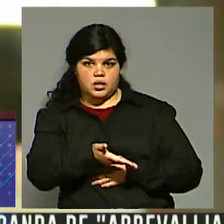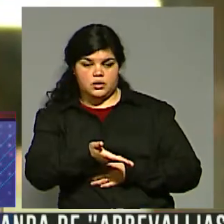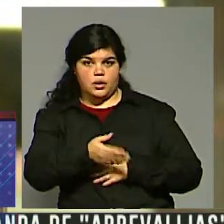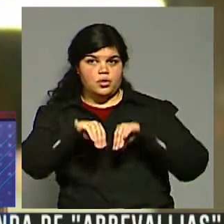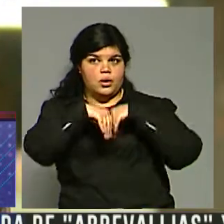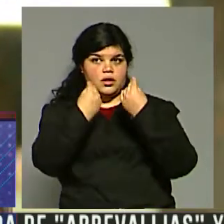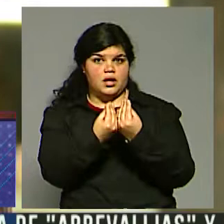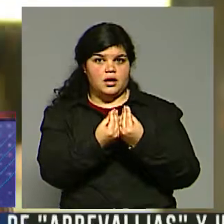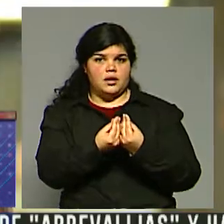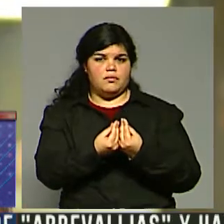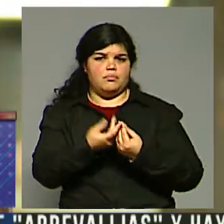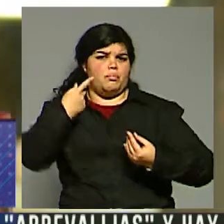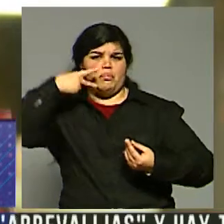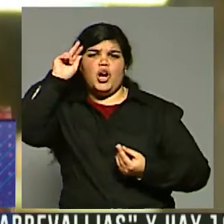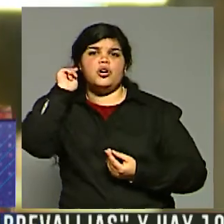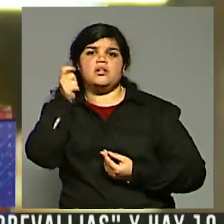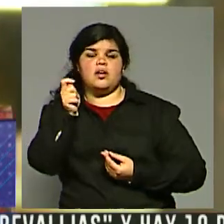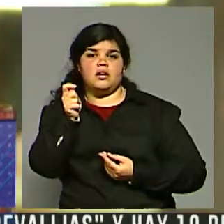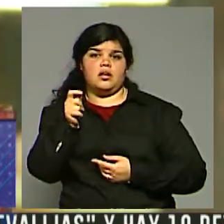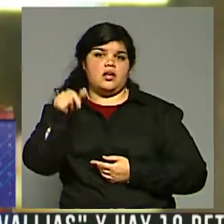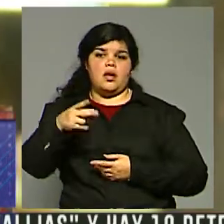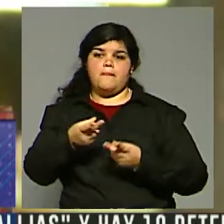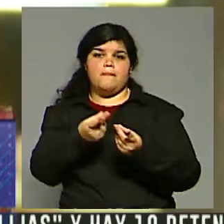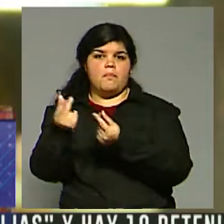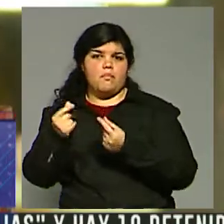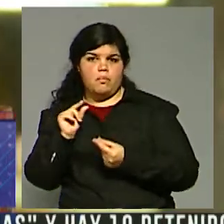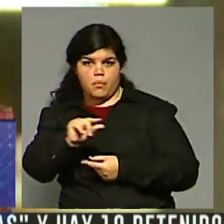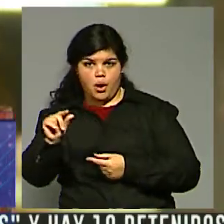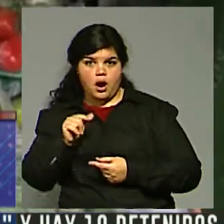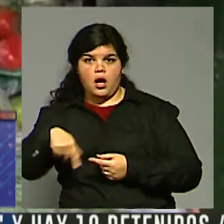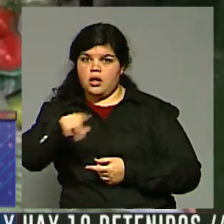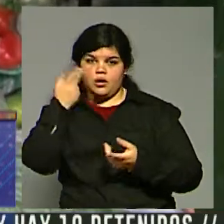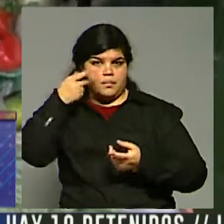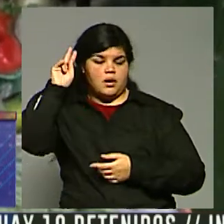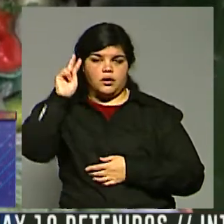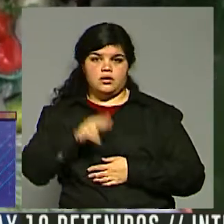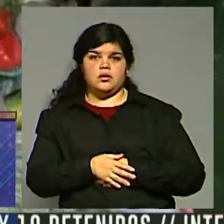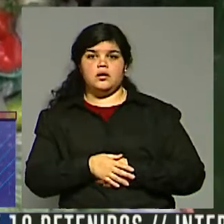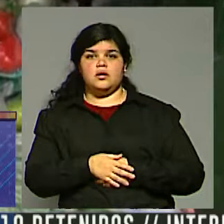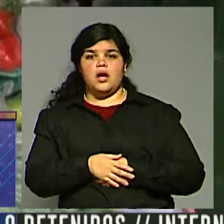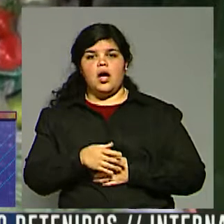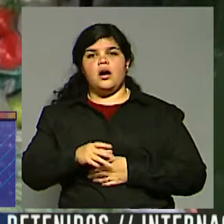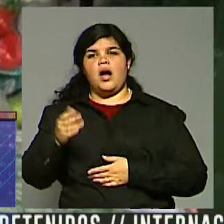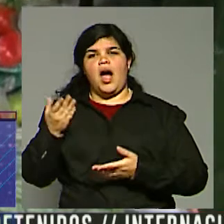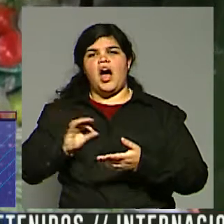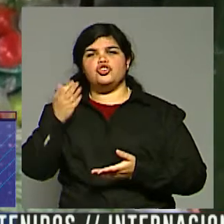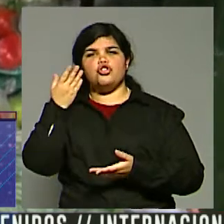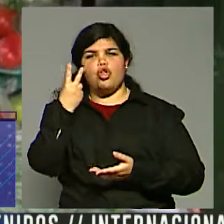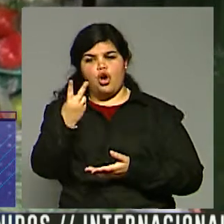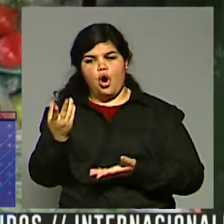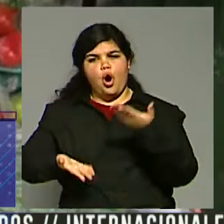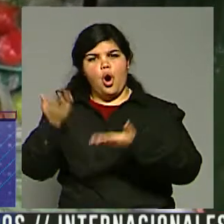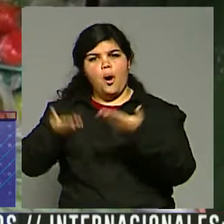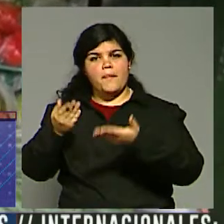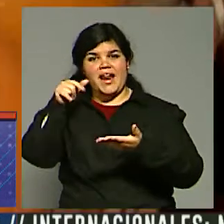siempre, el sector más perjudicado es el de menores recursos. Se trata del registro más alto en 2 años, ya que para encontrar incrementos